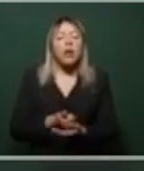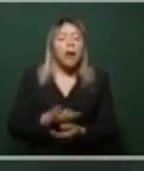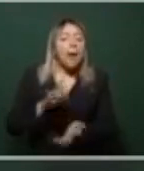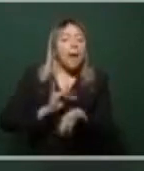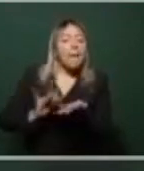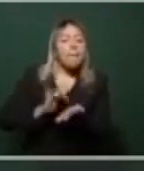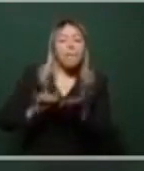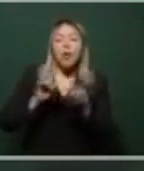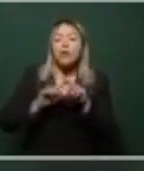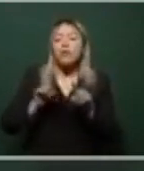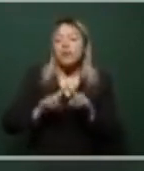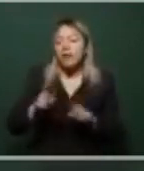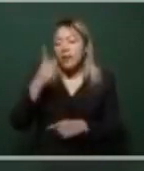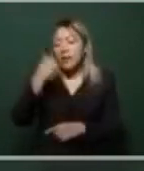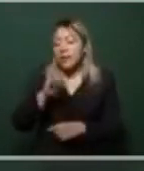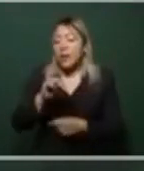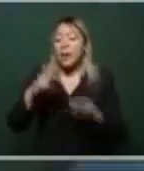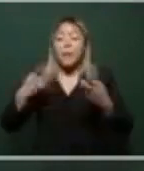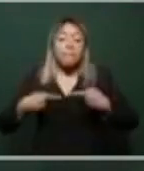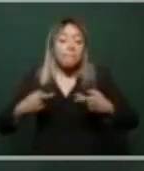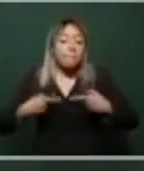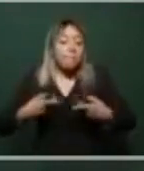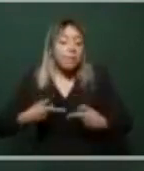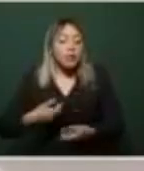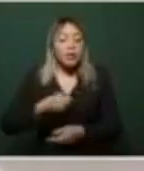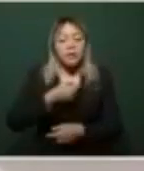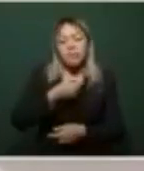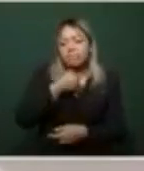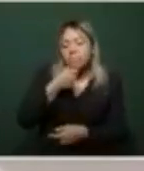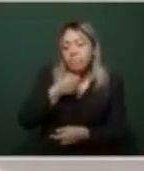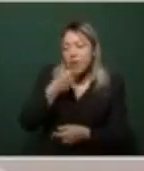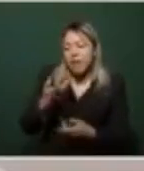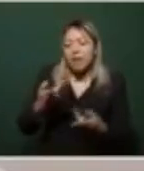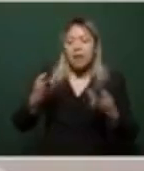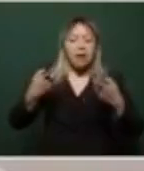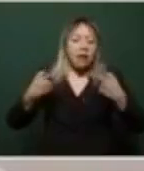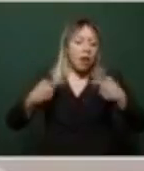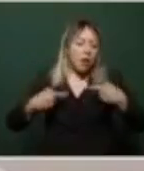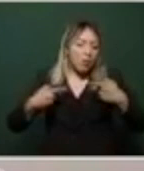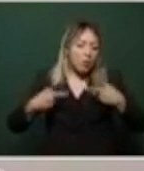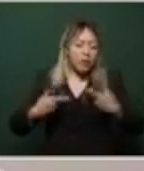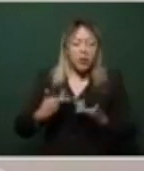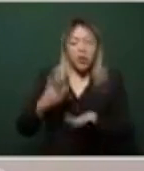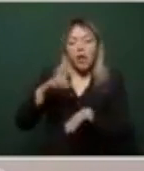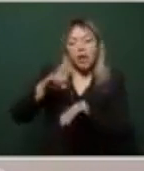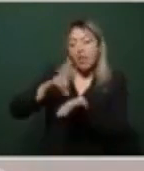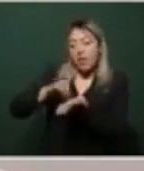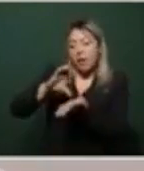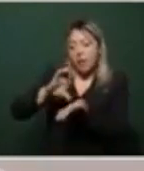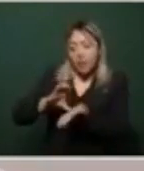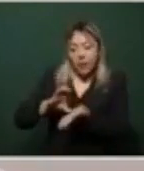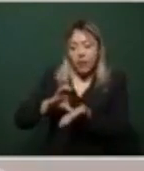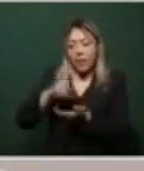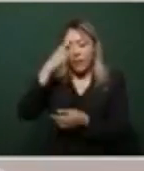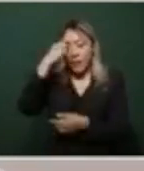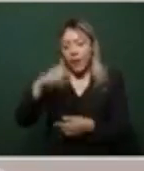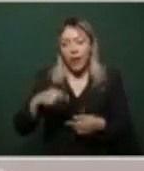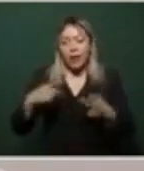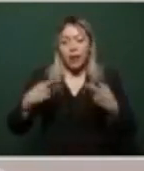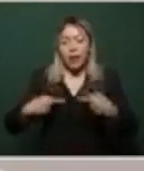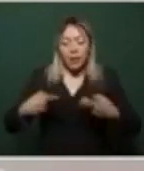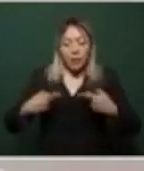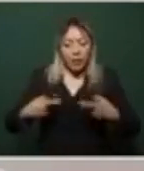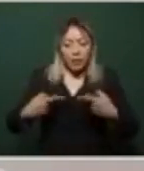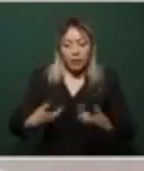apoyos para adultos mayores, apoyos para personas con discapacidad, apoyos para jóvenes que trabajen